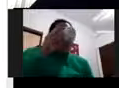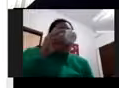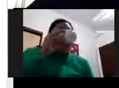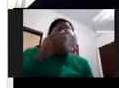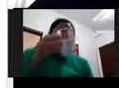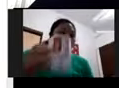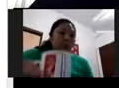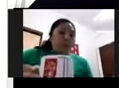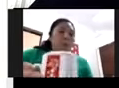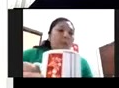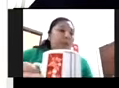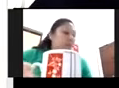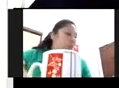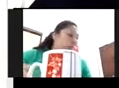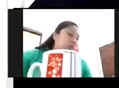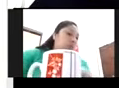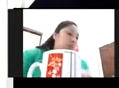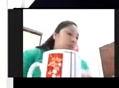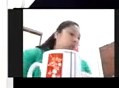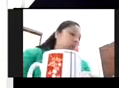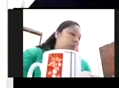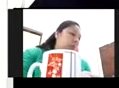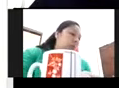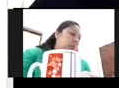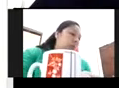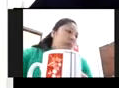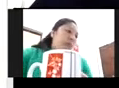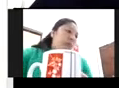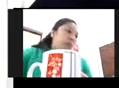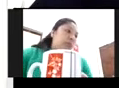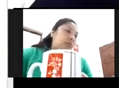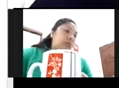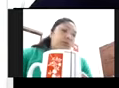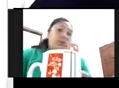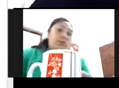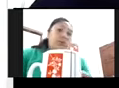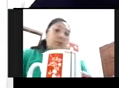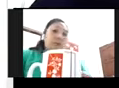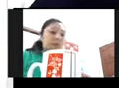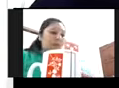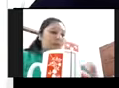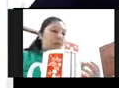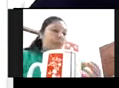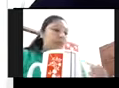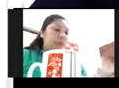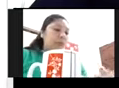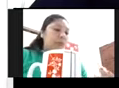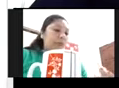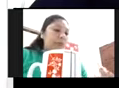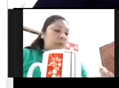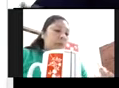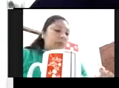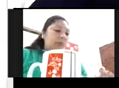ser comunicados a todos los oferentes, no deben ser alterados precisamente los pliegos